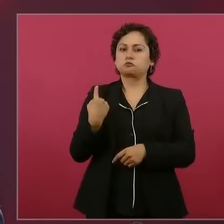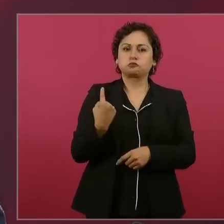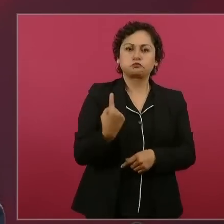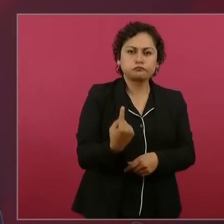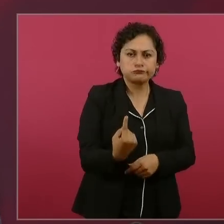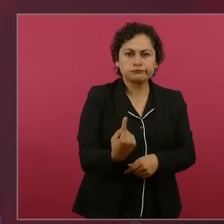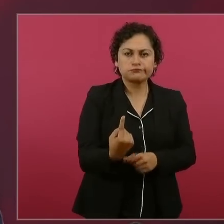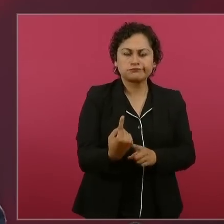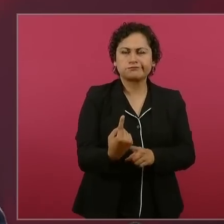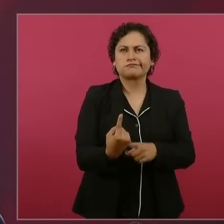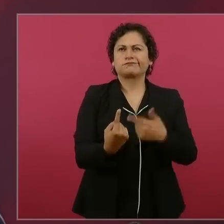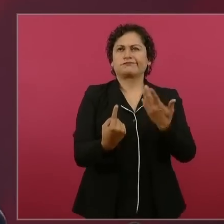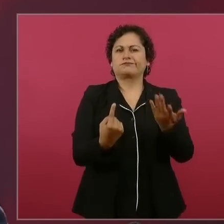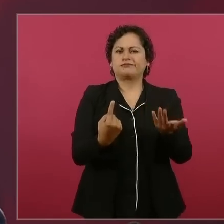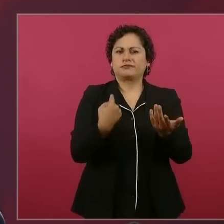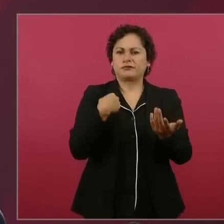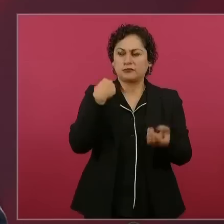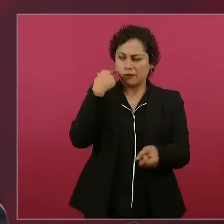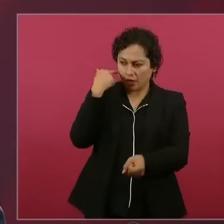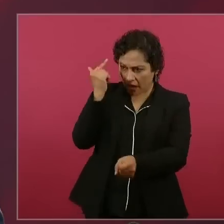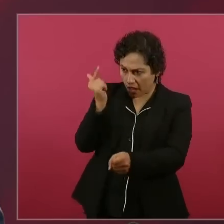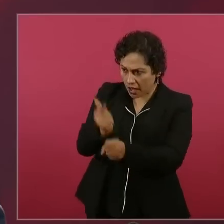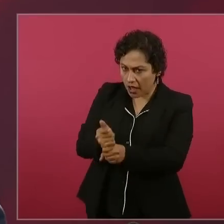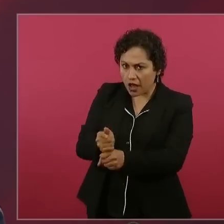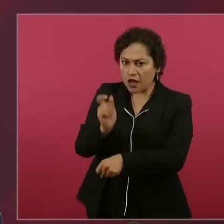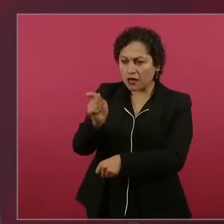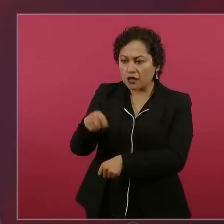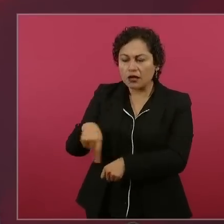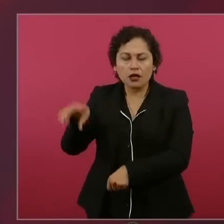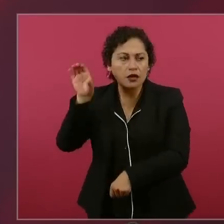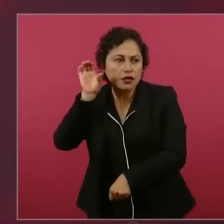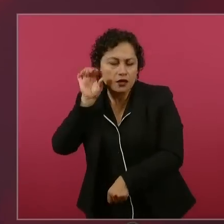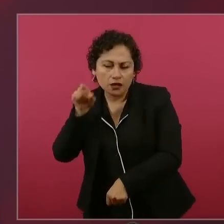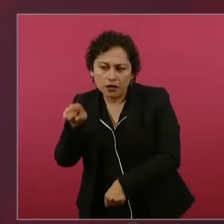y me entero de lo que iban a hacer,